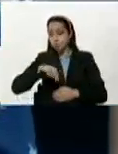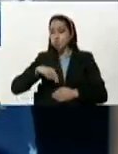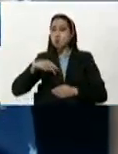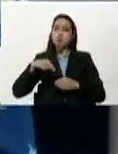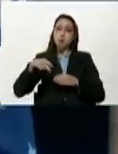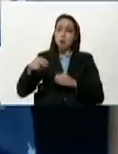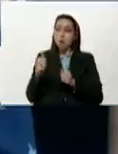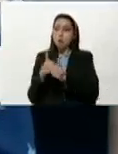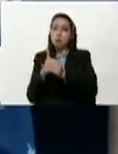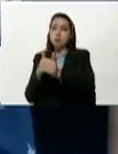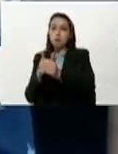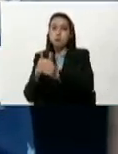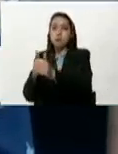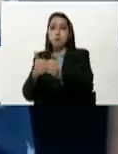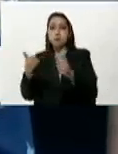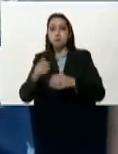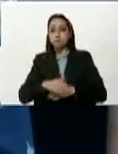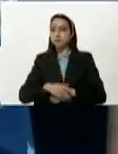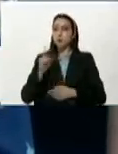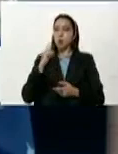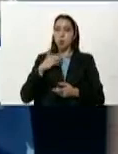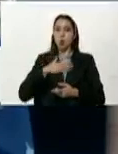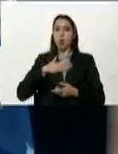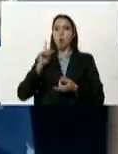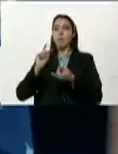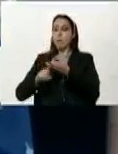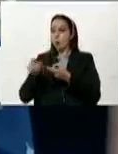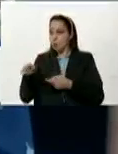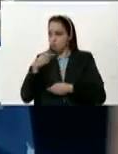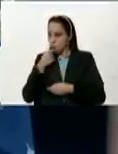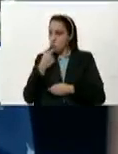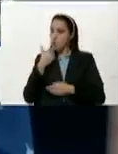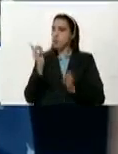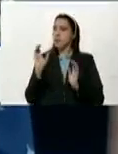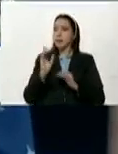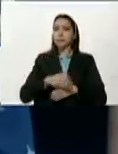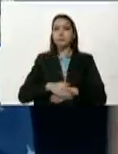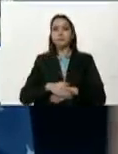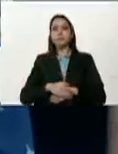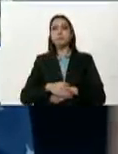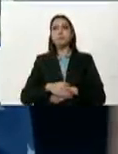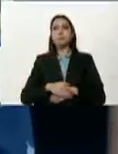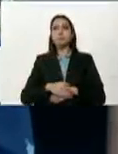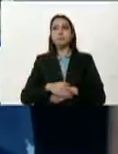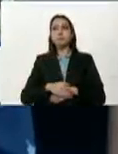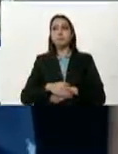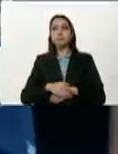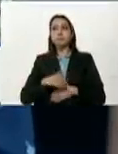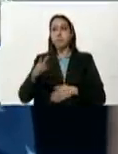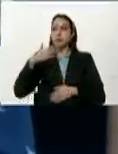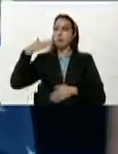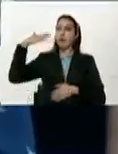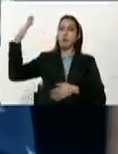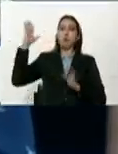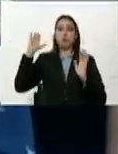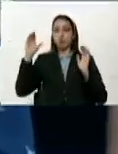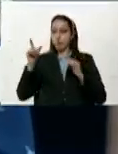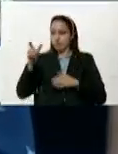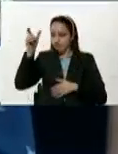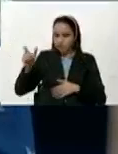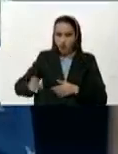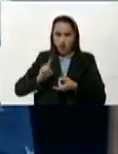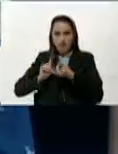verdad si lista la bonita de tinaquillo para hollywood si lee